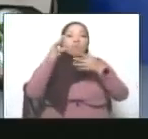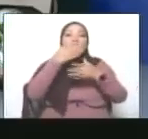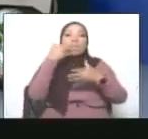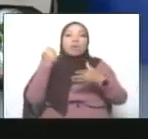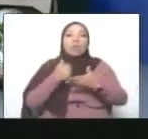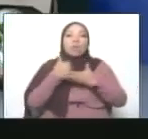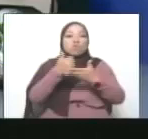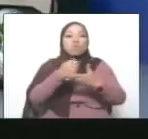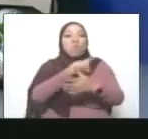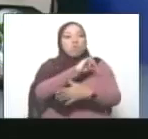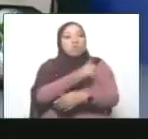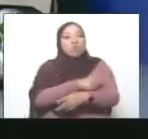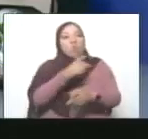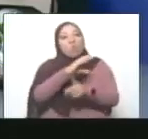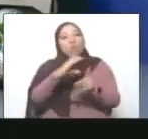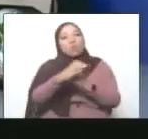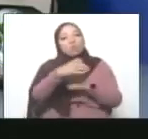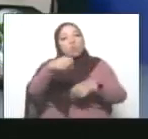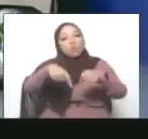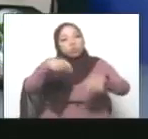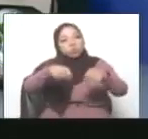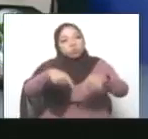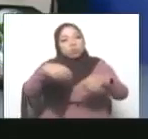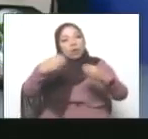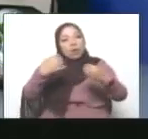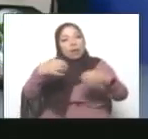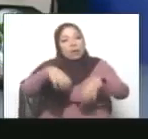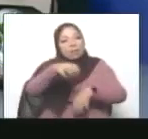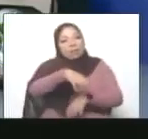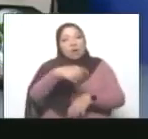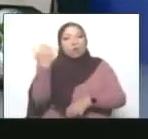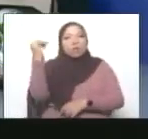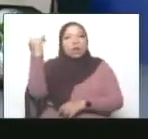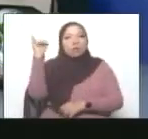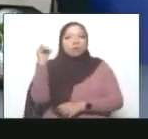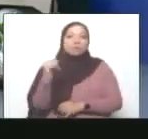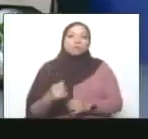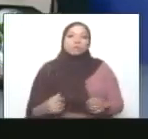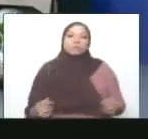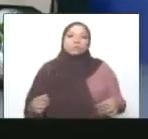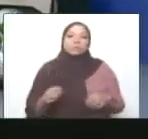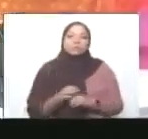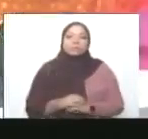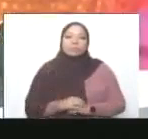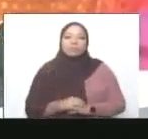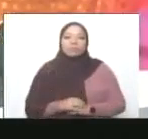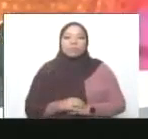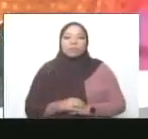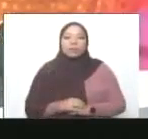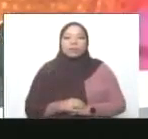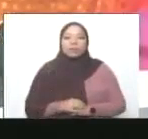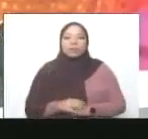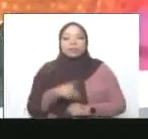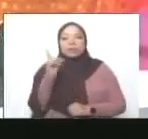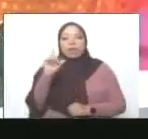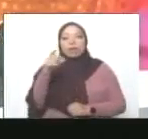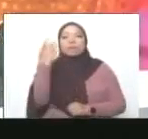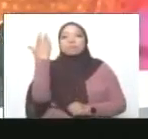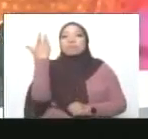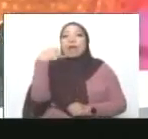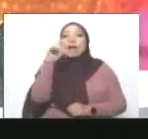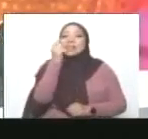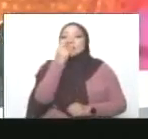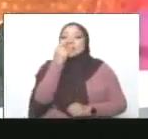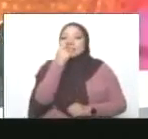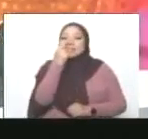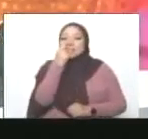con seguir fortaleciendo el cultivo del café en nuestro estado de Yaracuy. Correcto, semilla. Y también tenemos el aguacate.